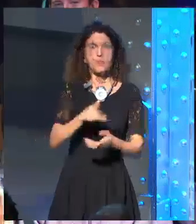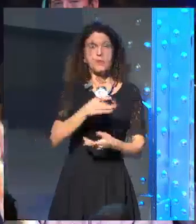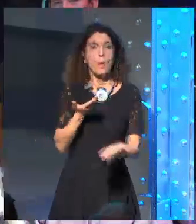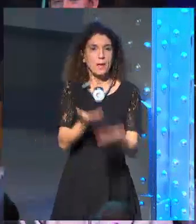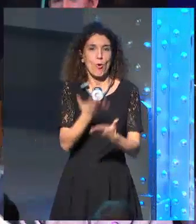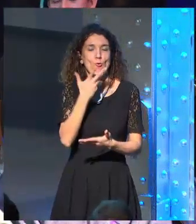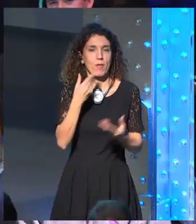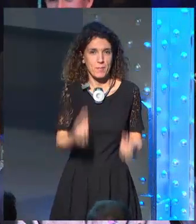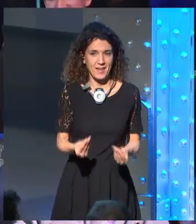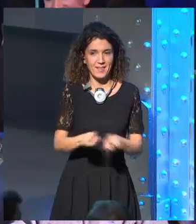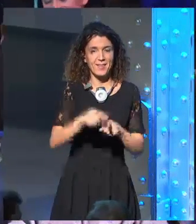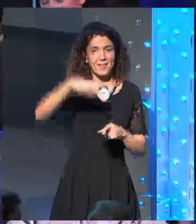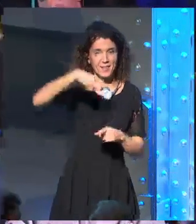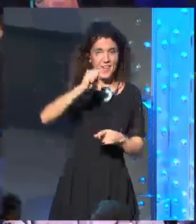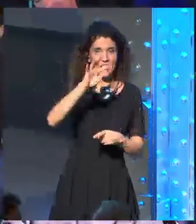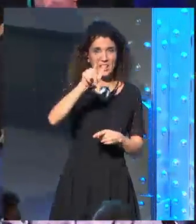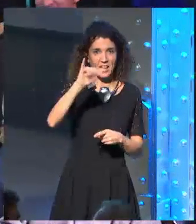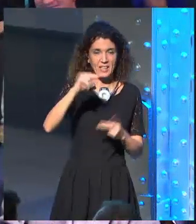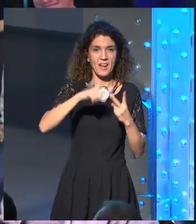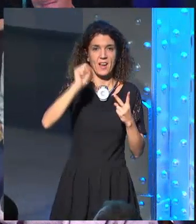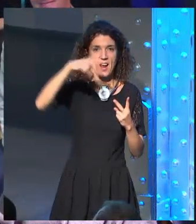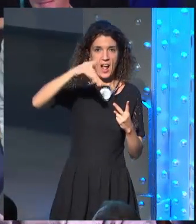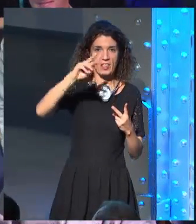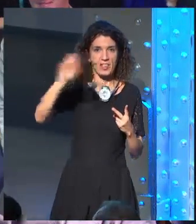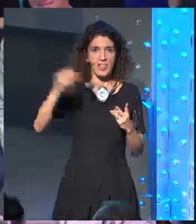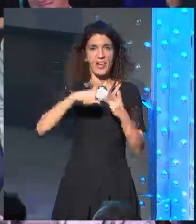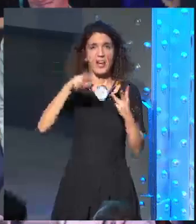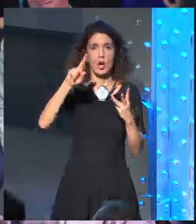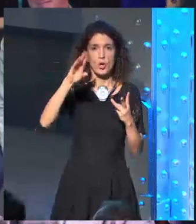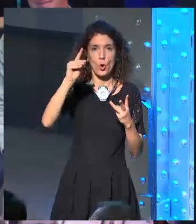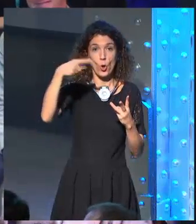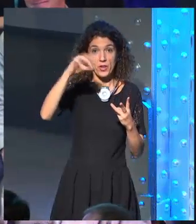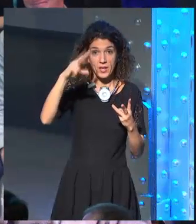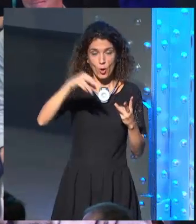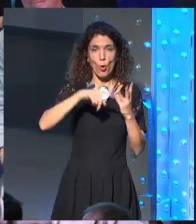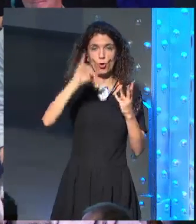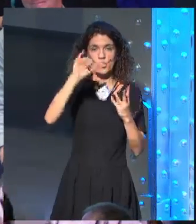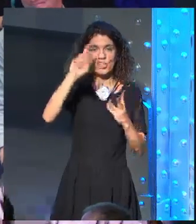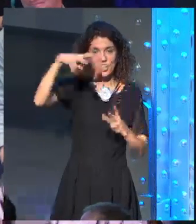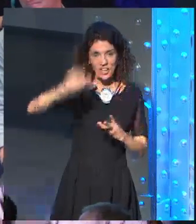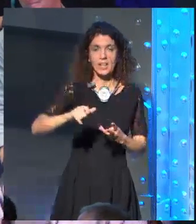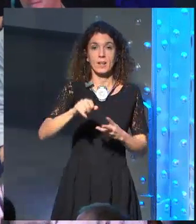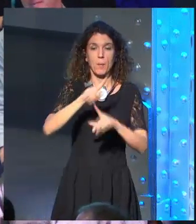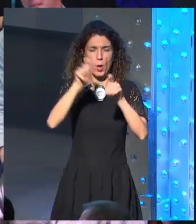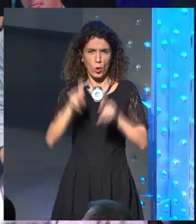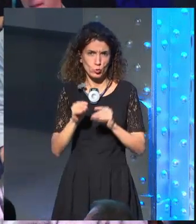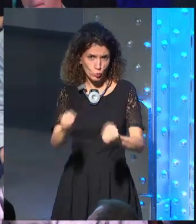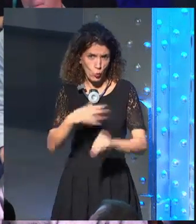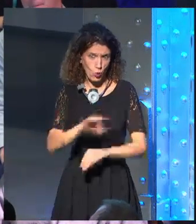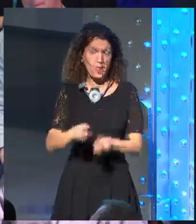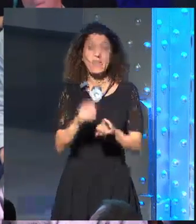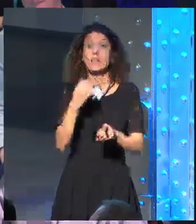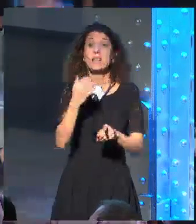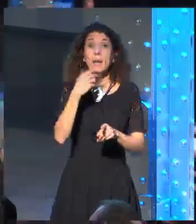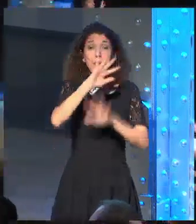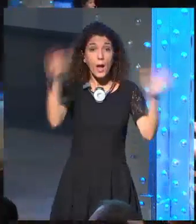conozcáis. Están Fernando, Natalia, Andrea, Edna, Rodrigo e Irene, que también participarán con sus preguntas. Podéis ver, los que no estéis aquí